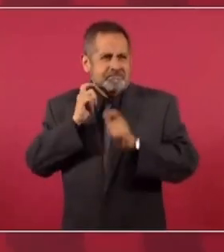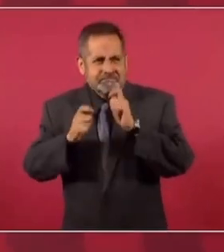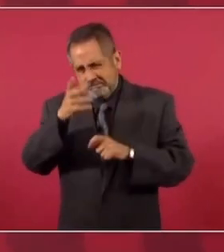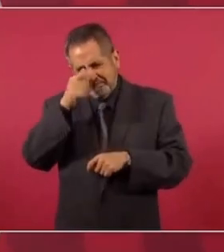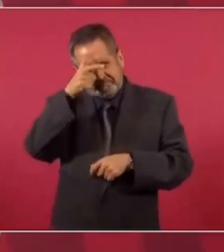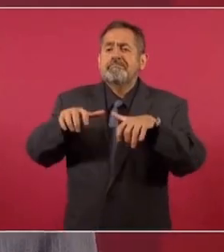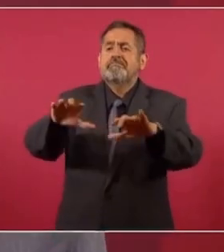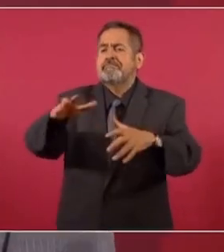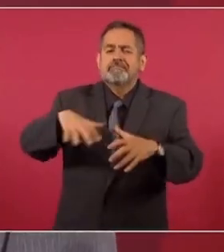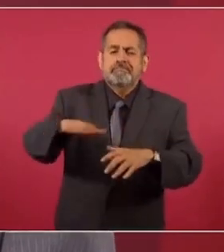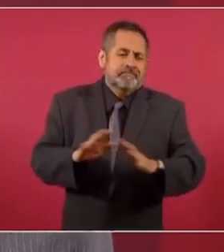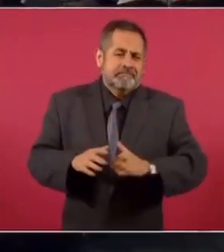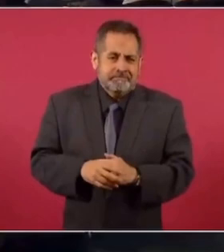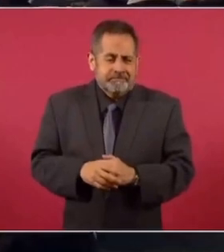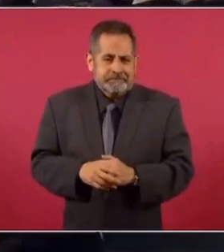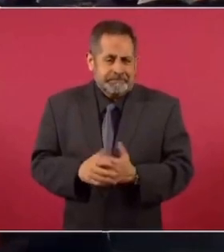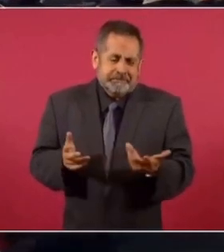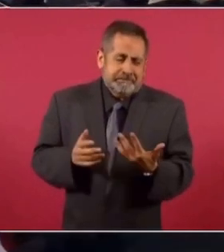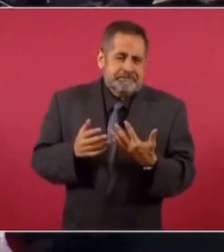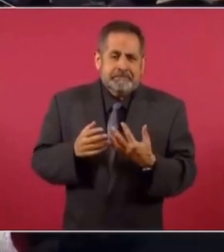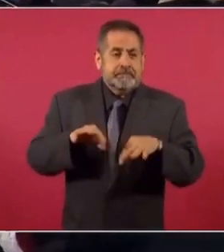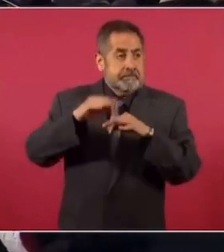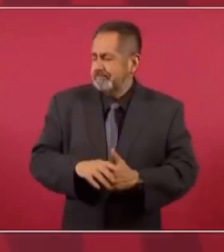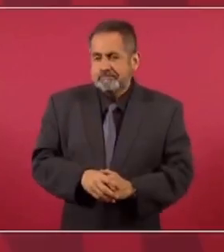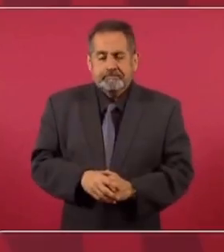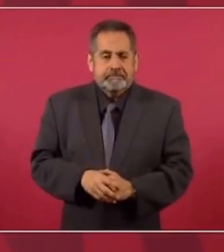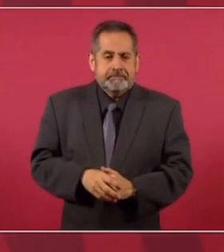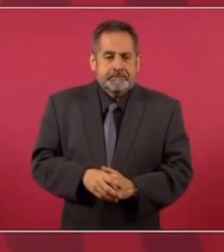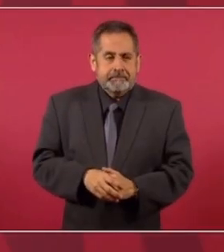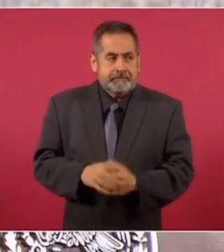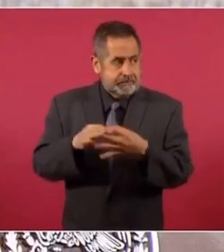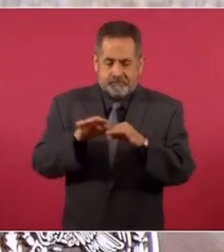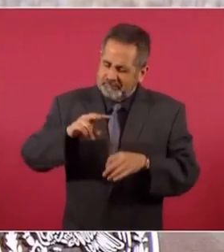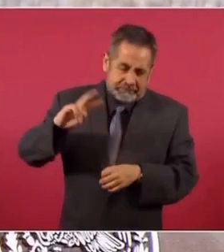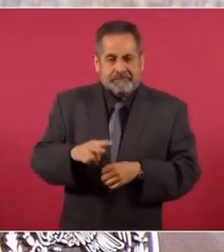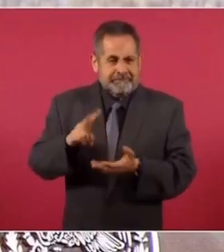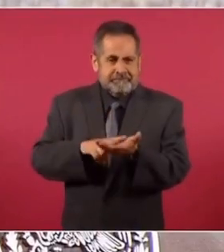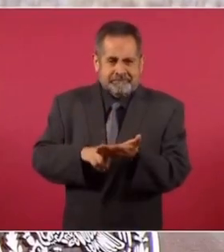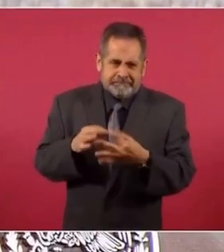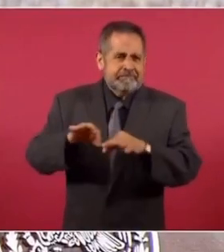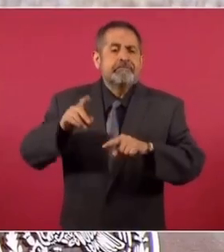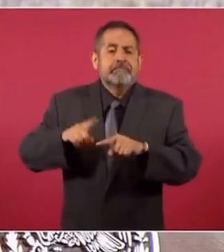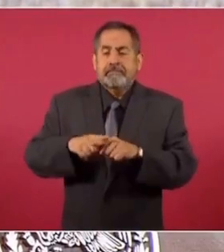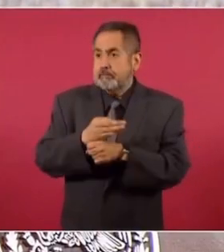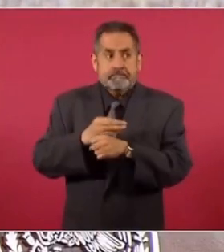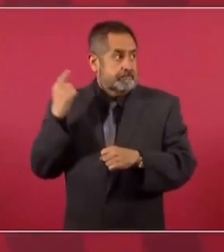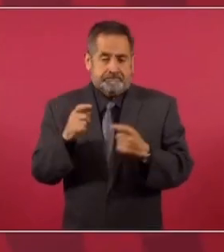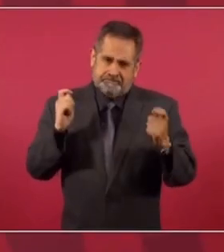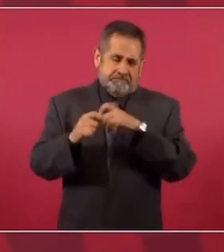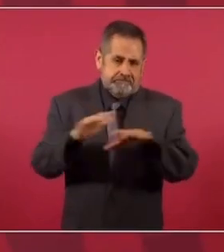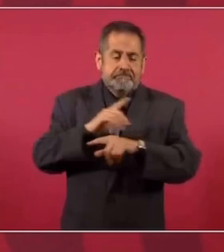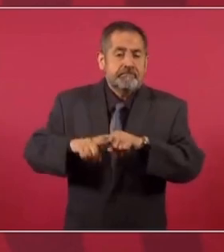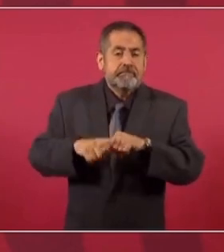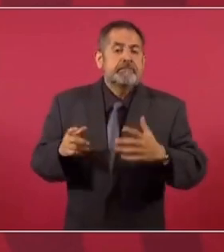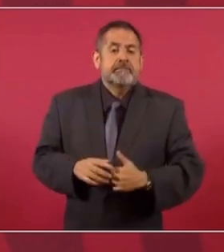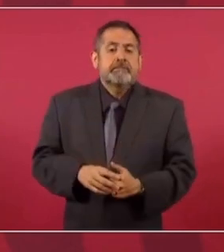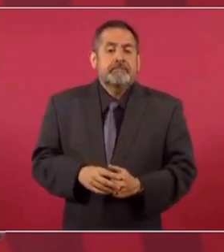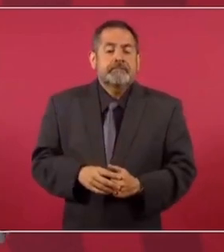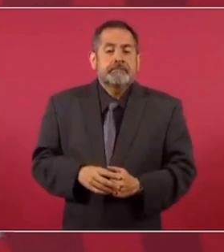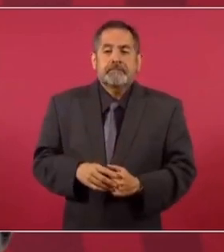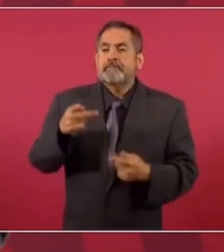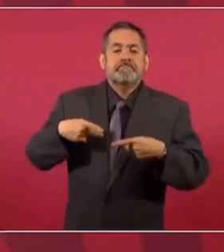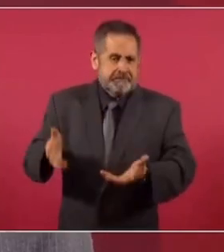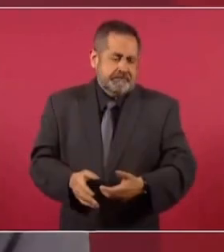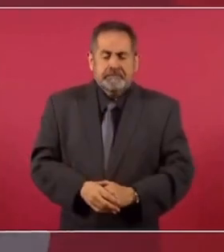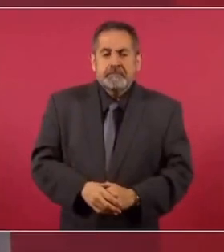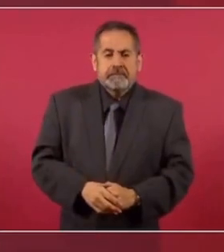y muy unido. Ya no son tan importantes los dirigentes. El papel protagónico en estos tiempos de transformación lo